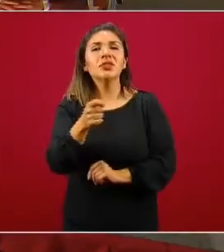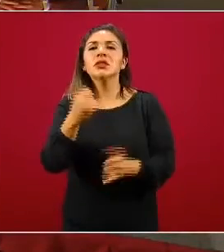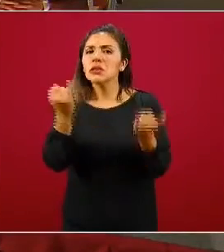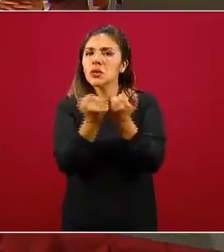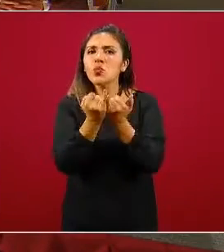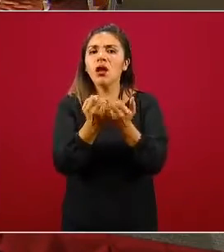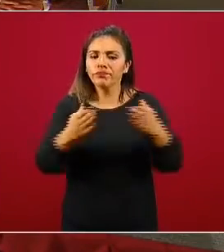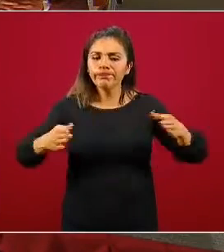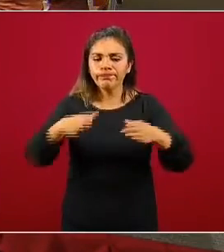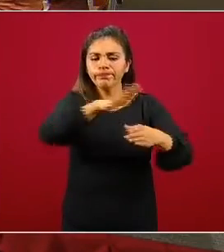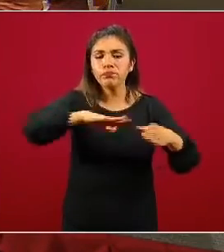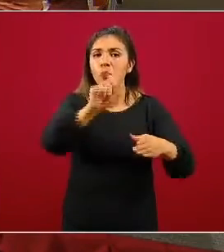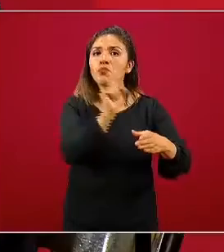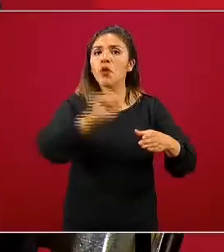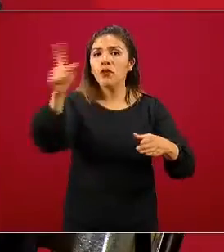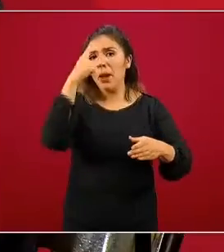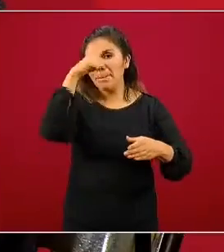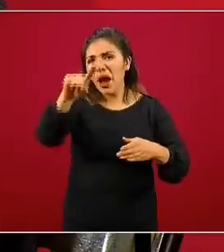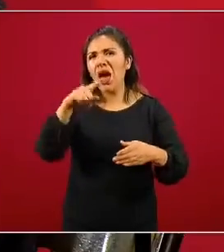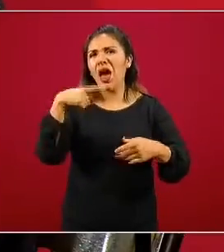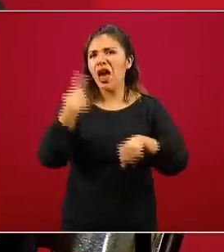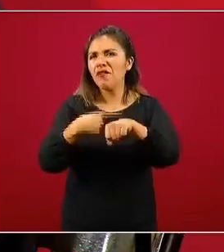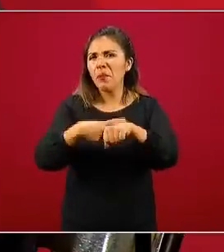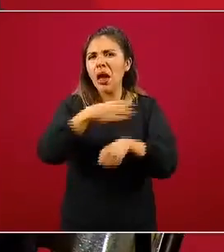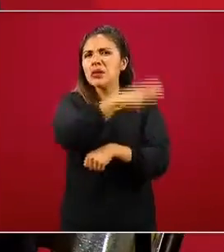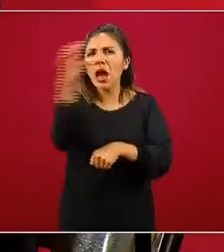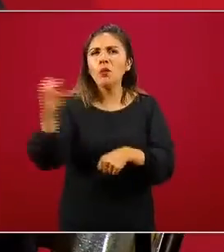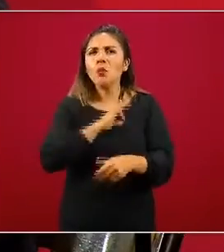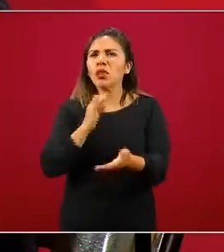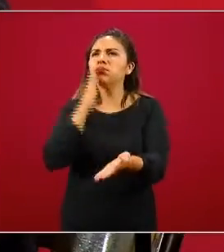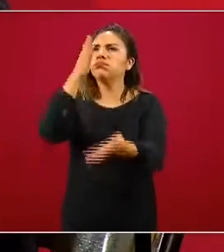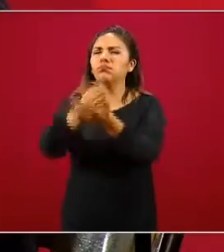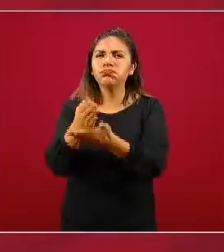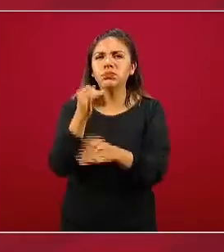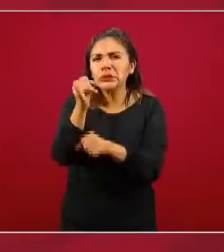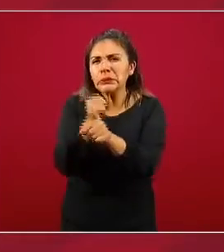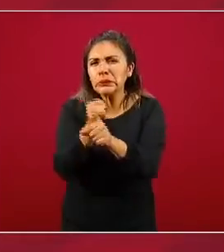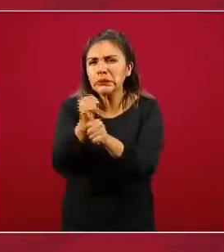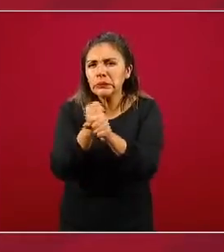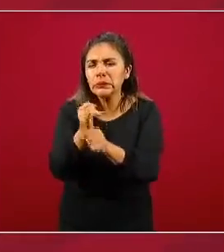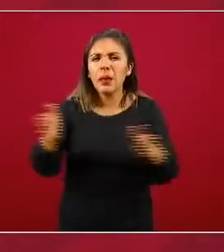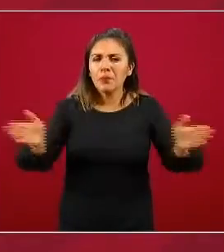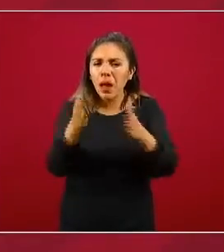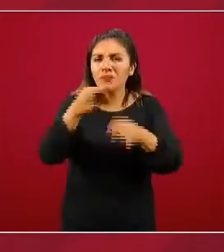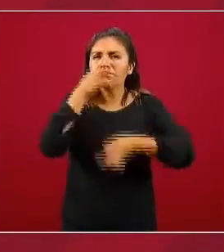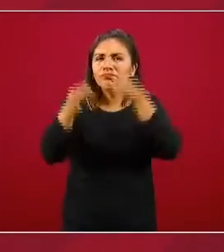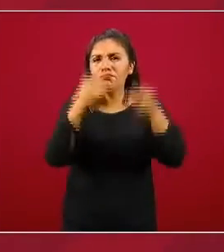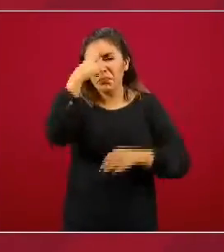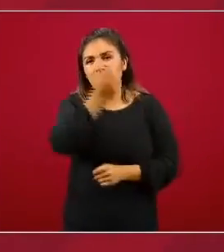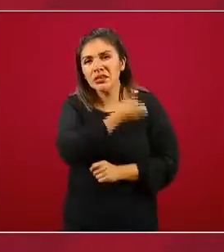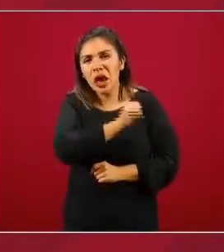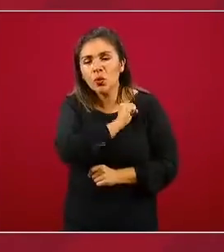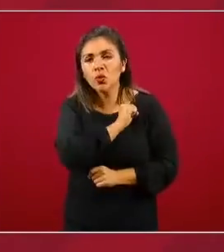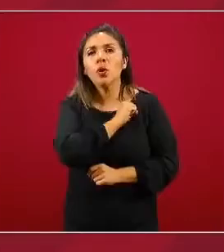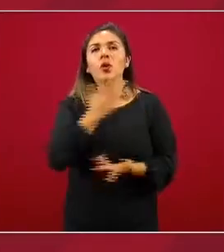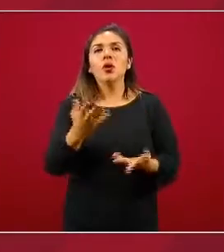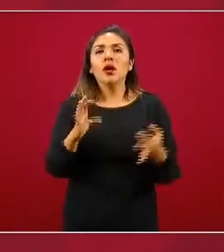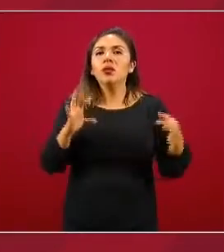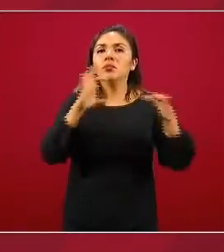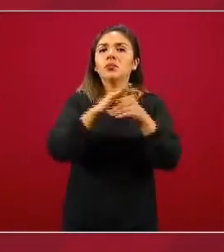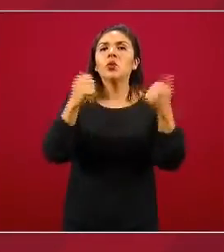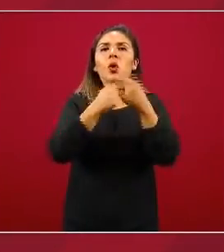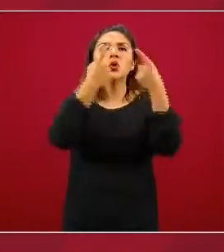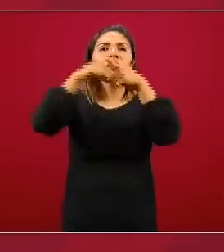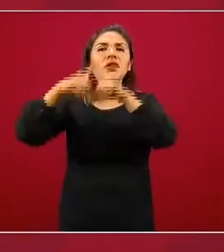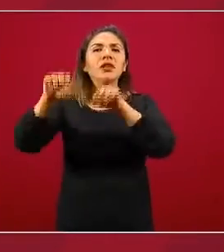comunidades profesionales de epidemiología de campo que puedan hacer la investigación de brotes, la promoción de la salud, que puedan hacer la vinculación con